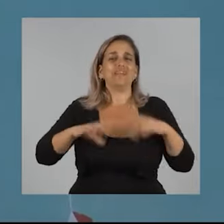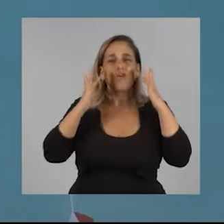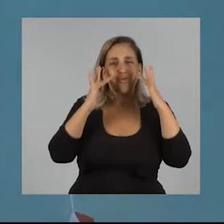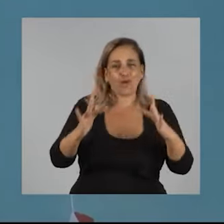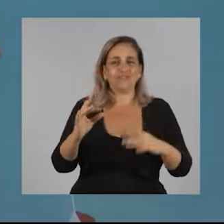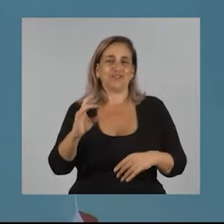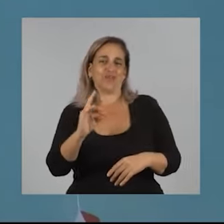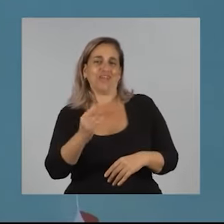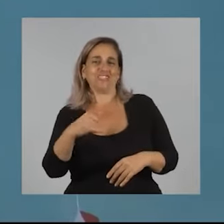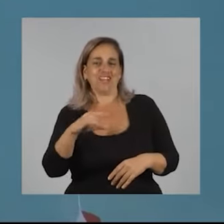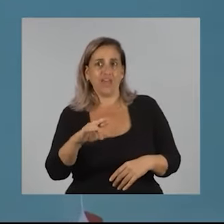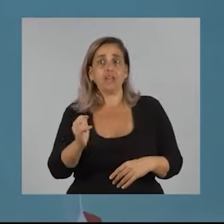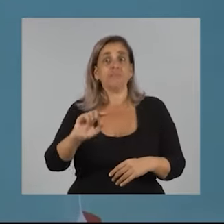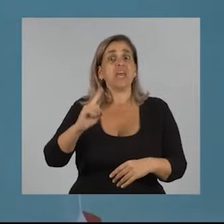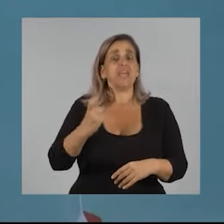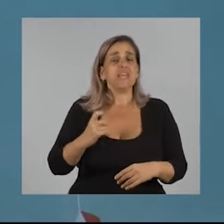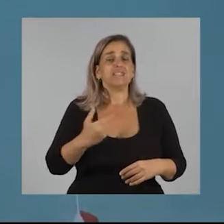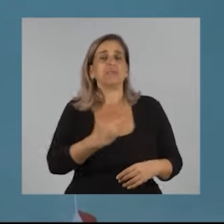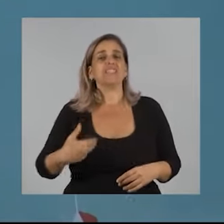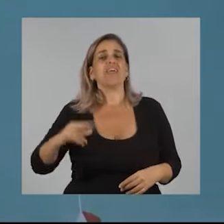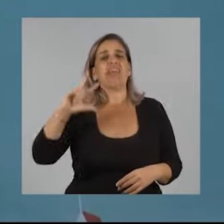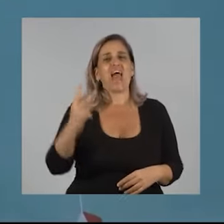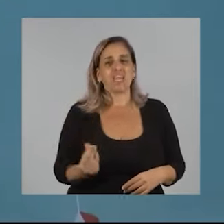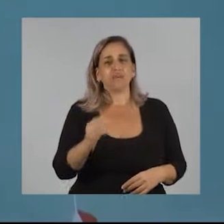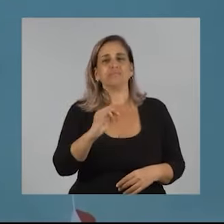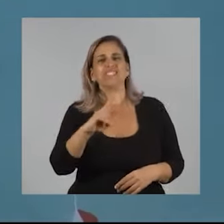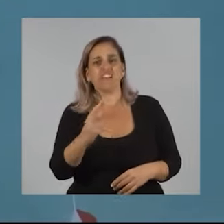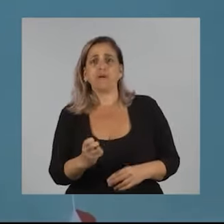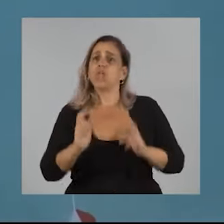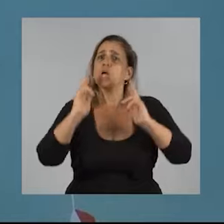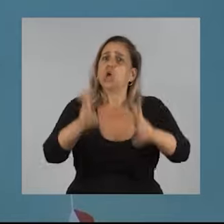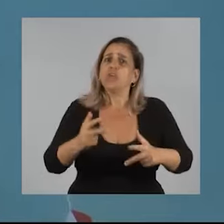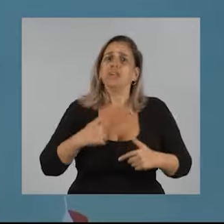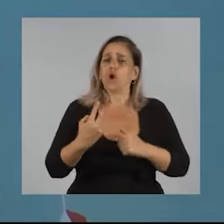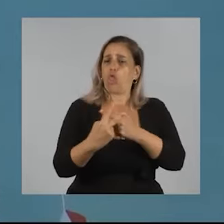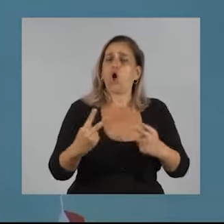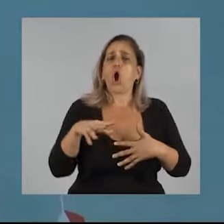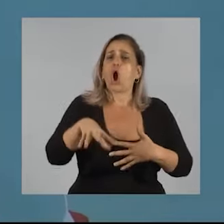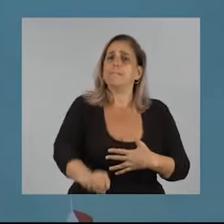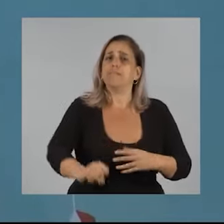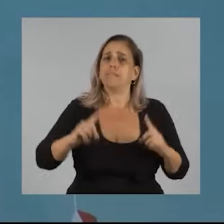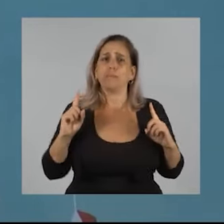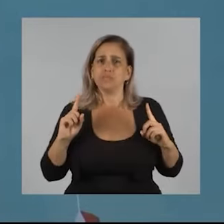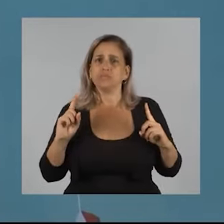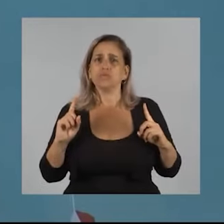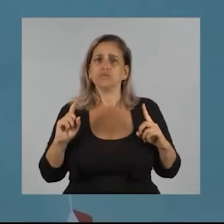Silveira y el expresidente de la ANEP, Robert Silva, le dije, yo tengo dos